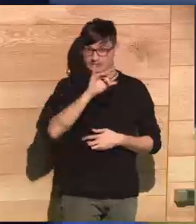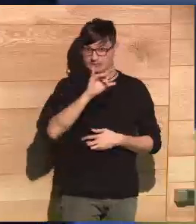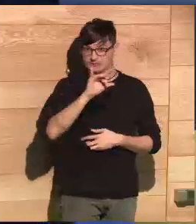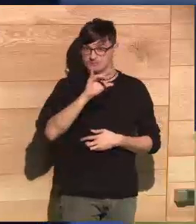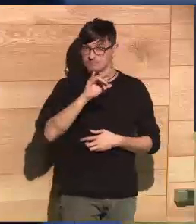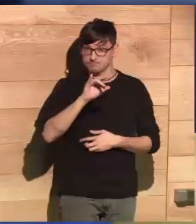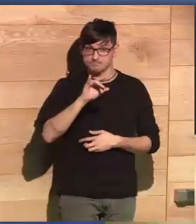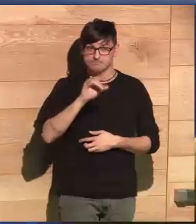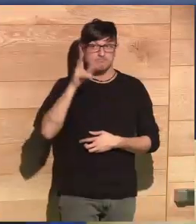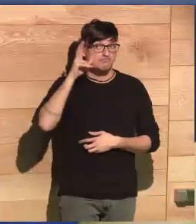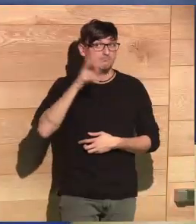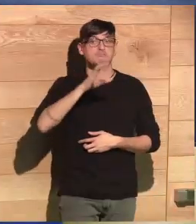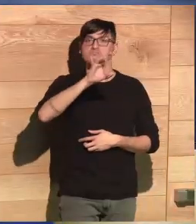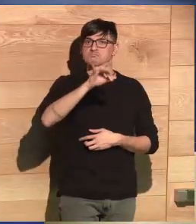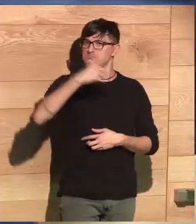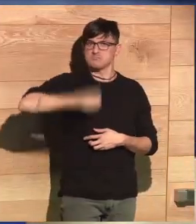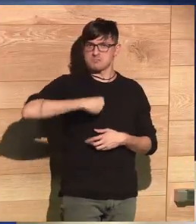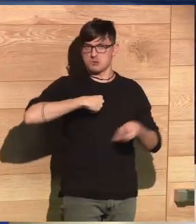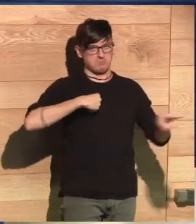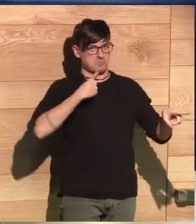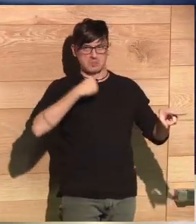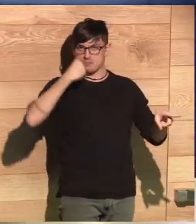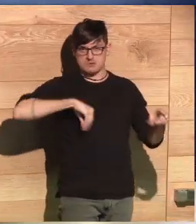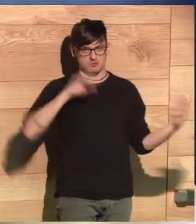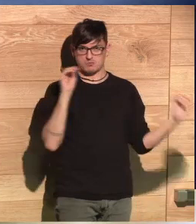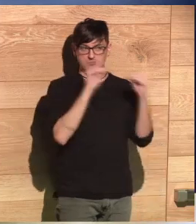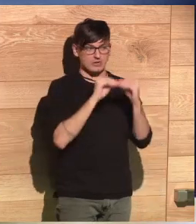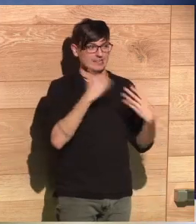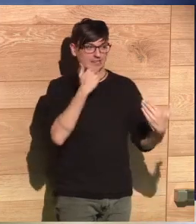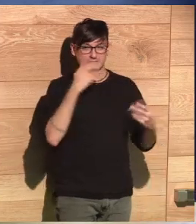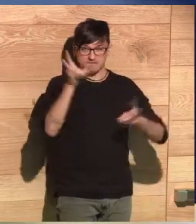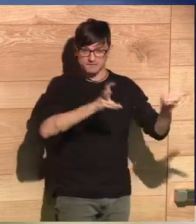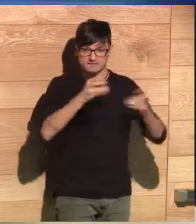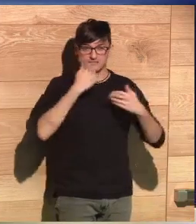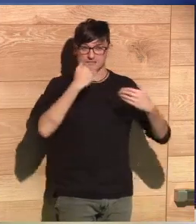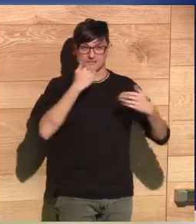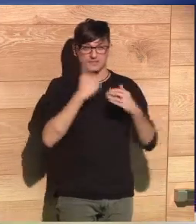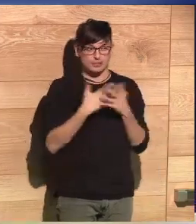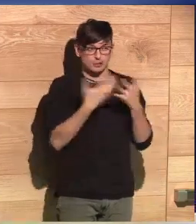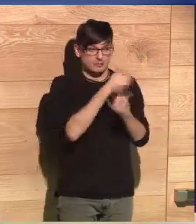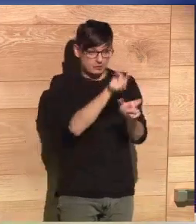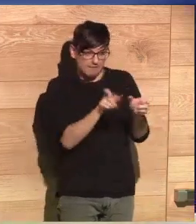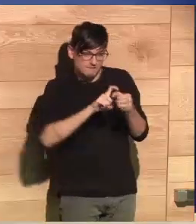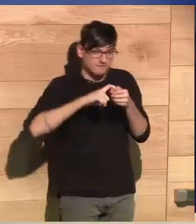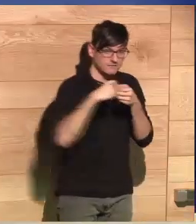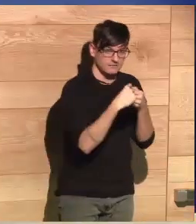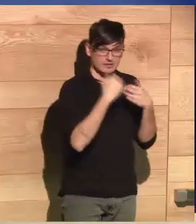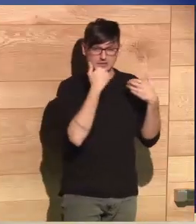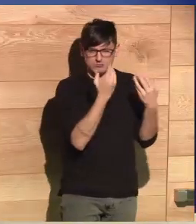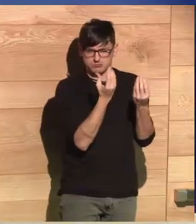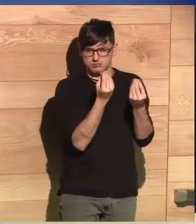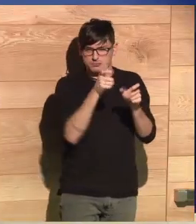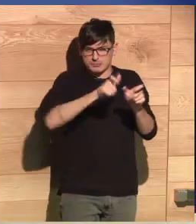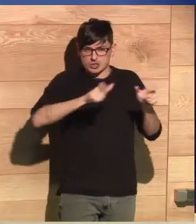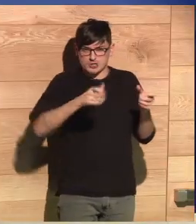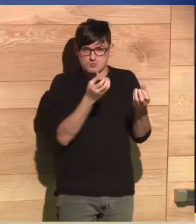No, yo lo mismo que decía Leticia, ¿no? Pues agradeceros también a todos la presencia, agradecer muchísimo a todo el mundo que ha participado en esto, que es muchísima